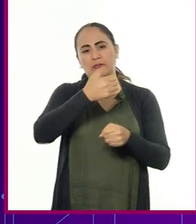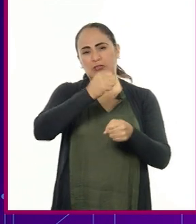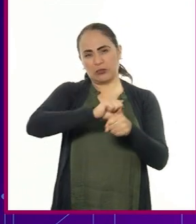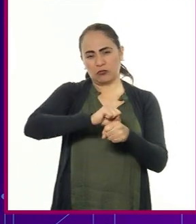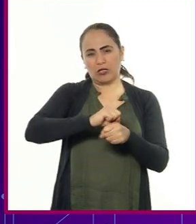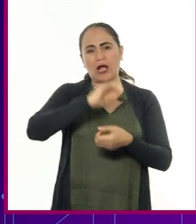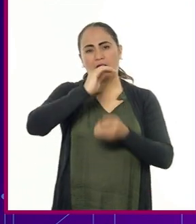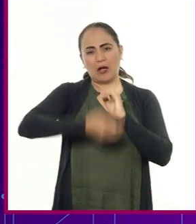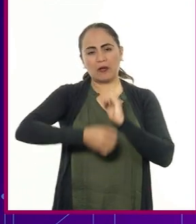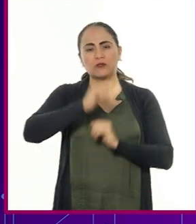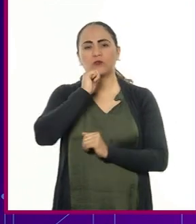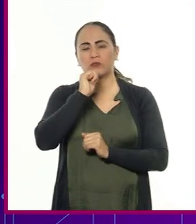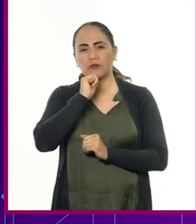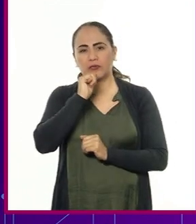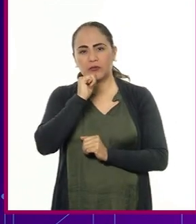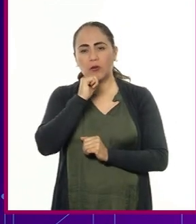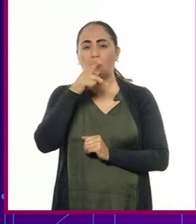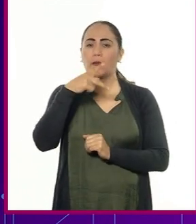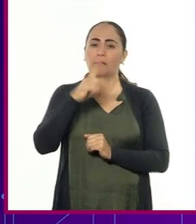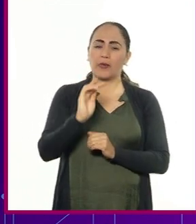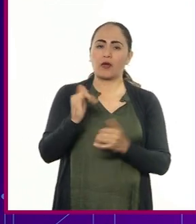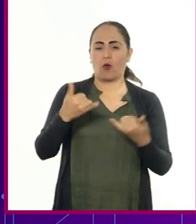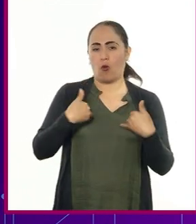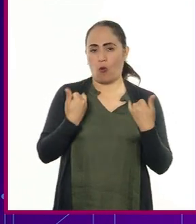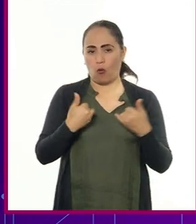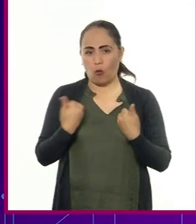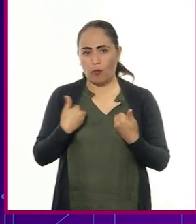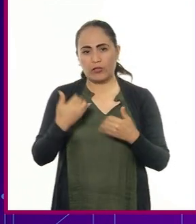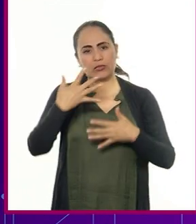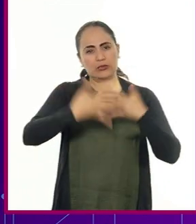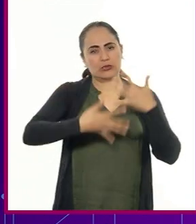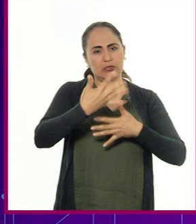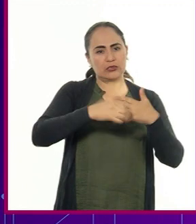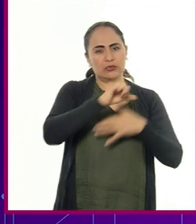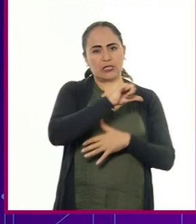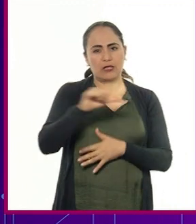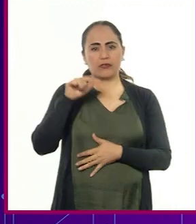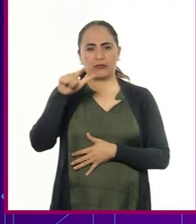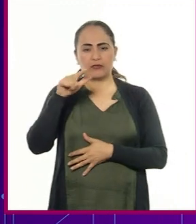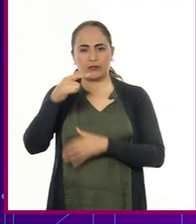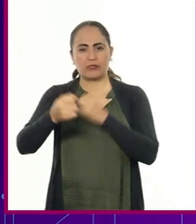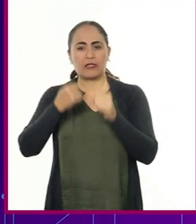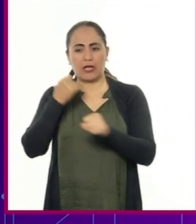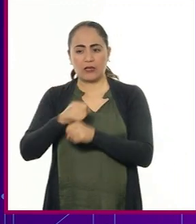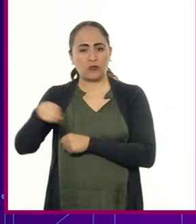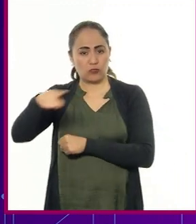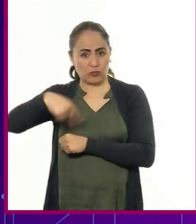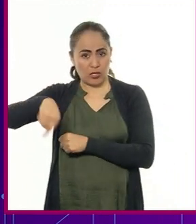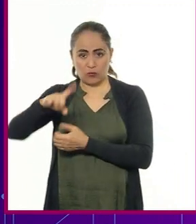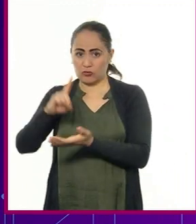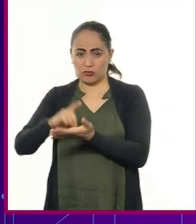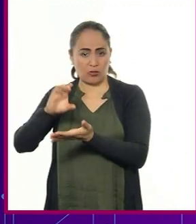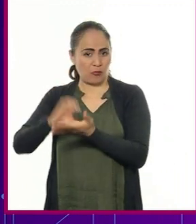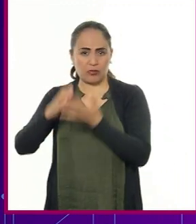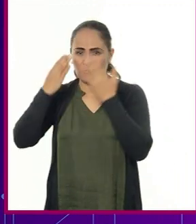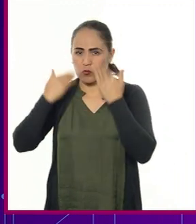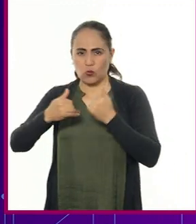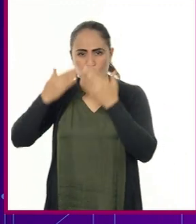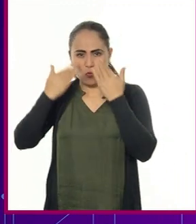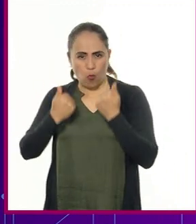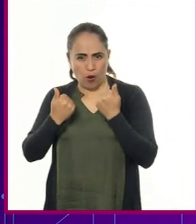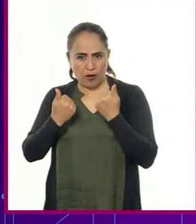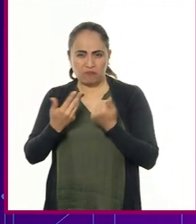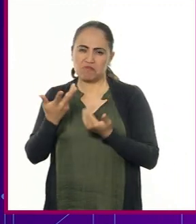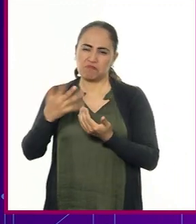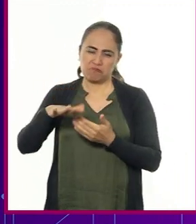secundaria, mientras que para los adolescentes de entre 15 a 17 años sin discapacidad,